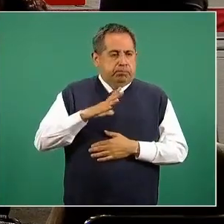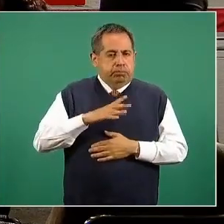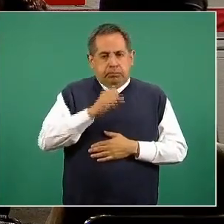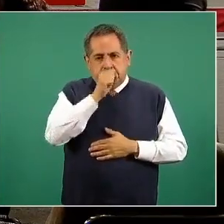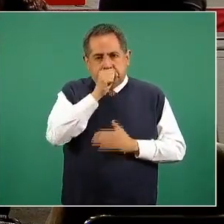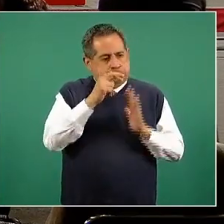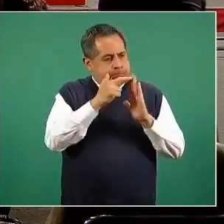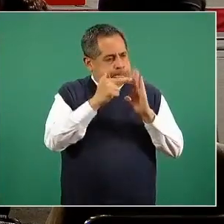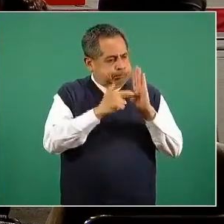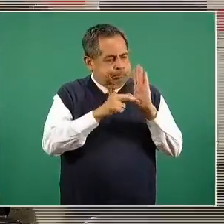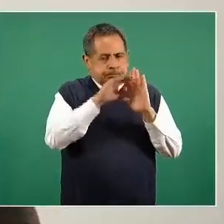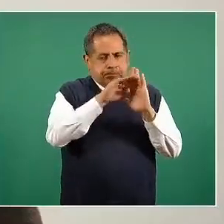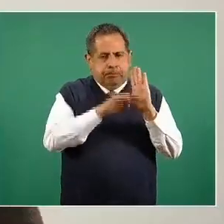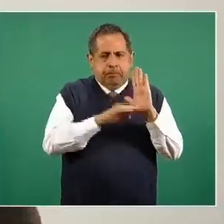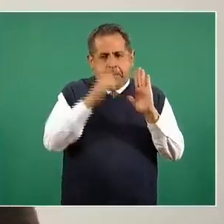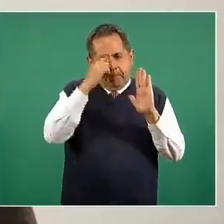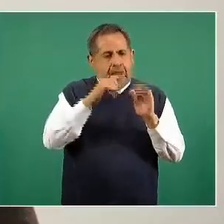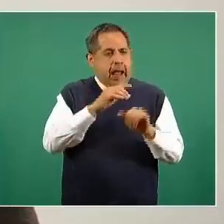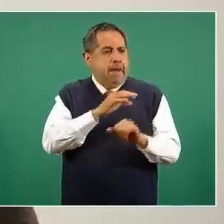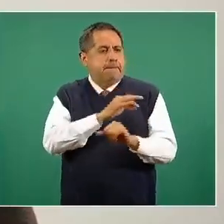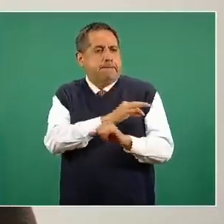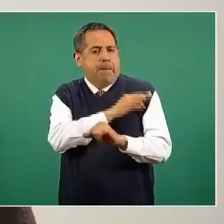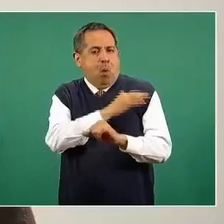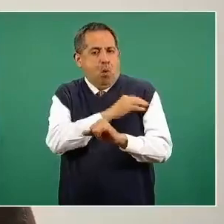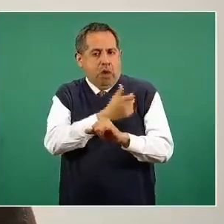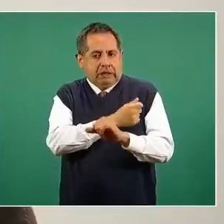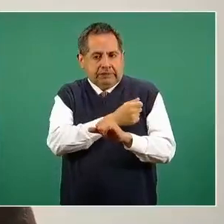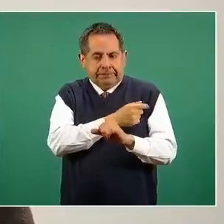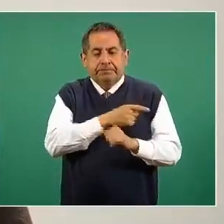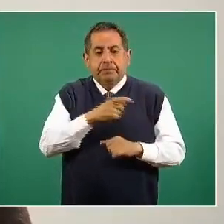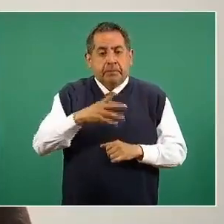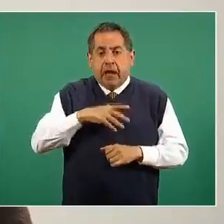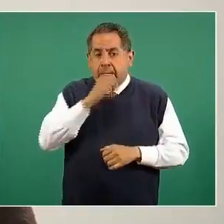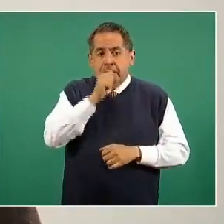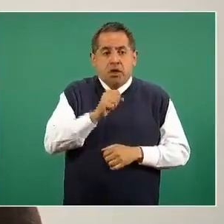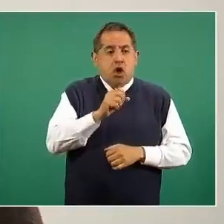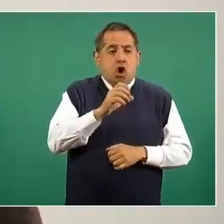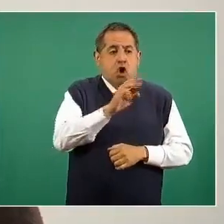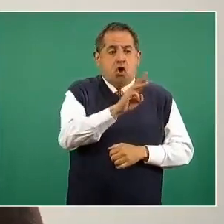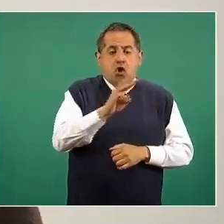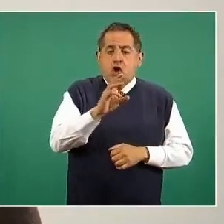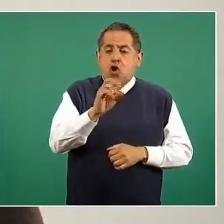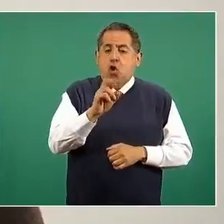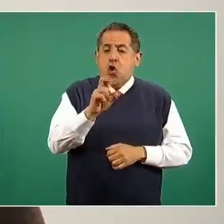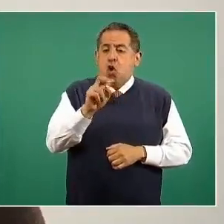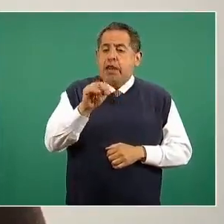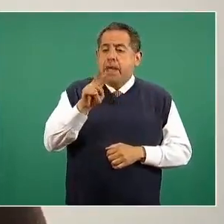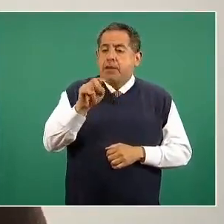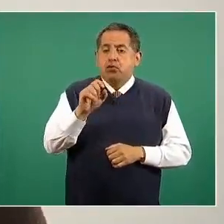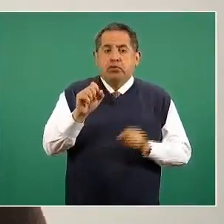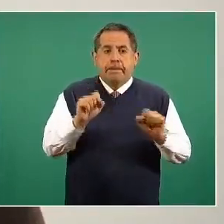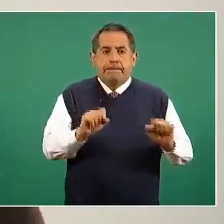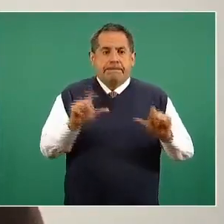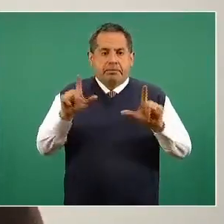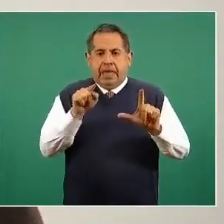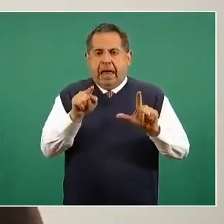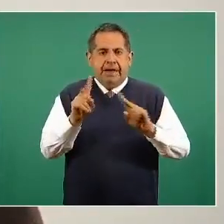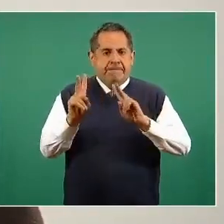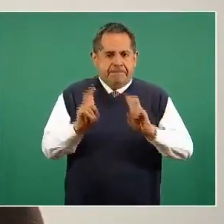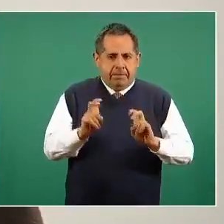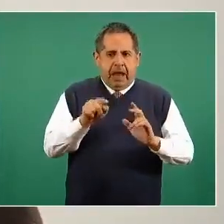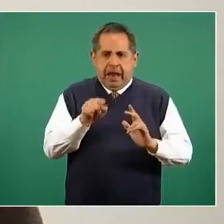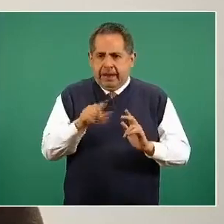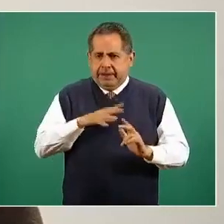de vacunación, lo cual también está disponible en la página del coronavirus, y en ese lineamiento está una